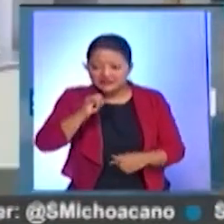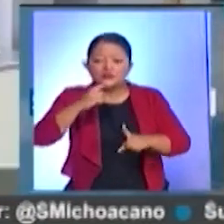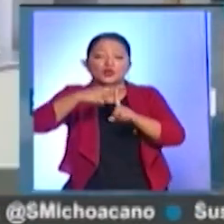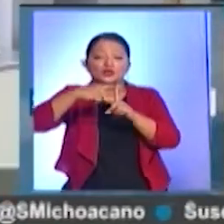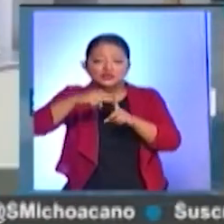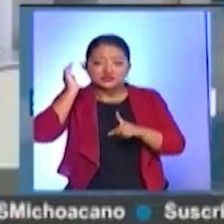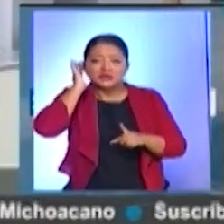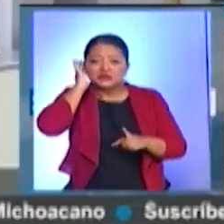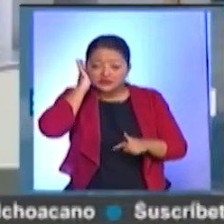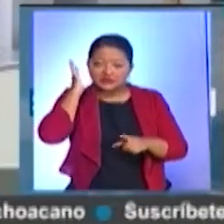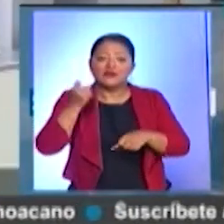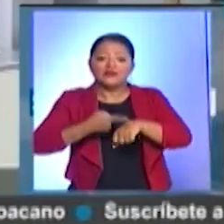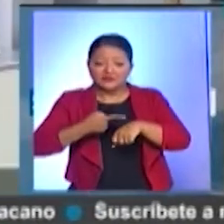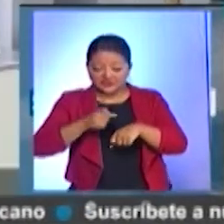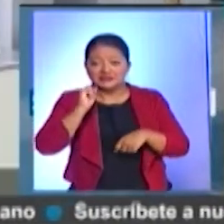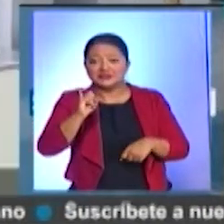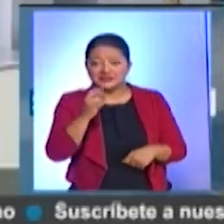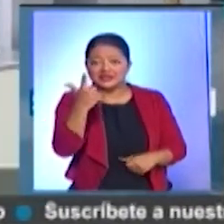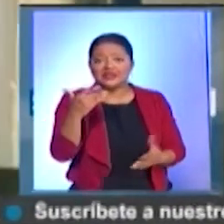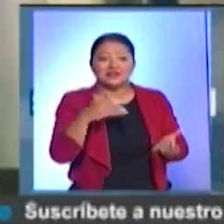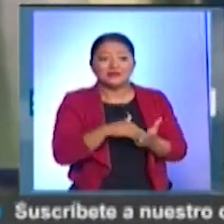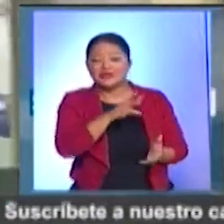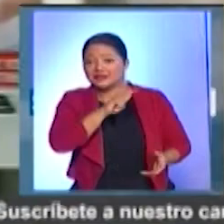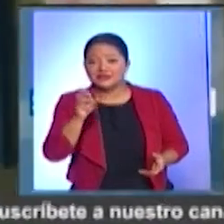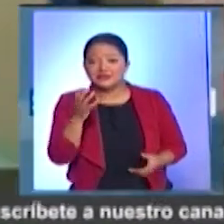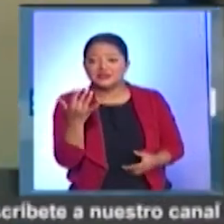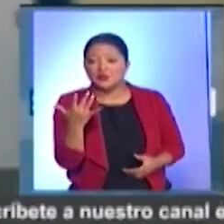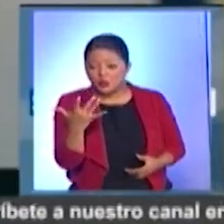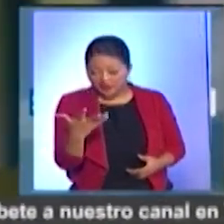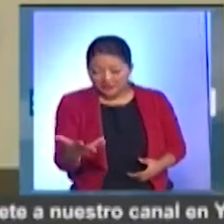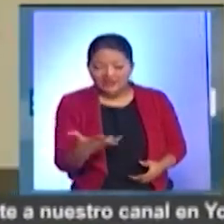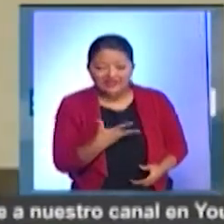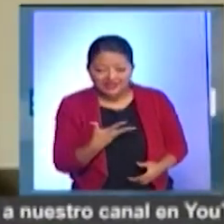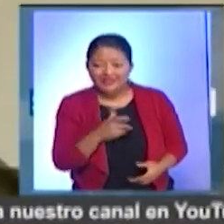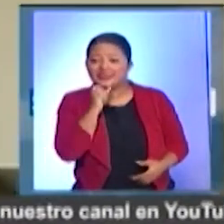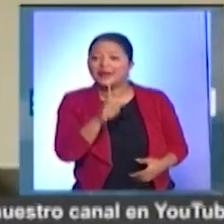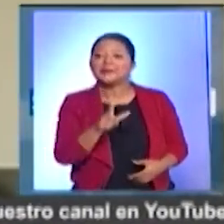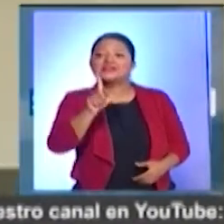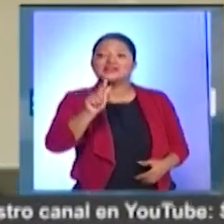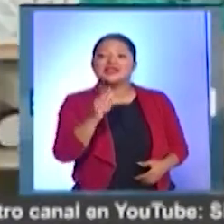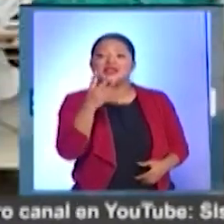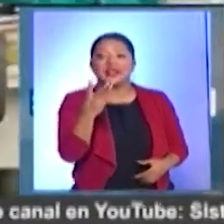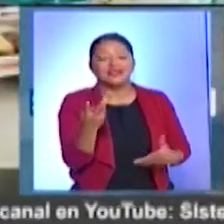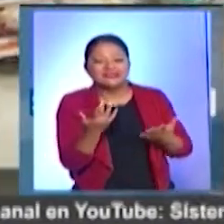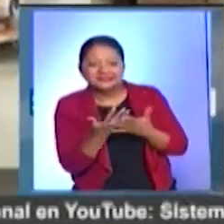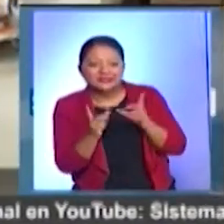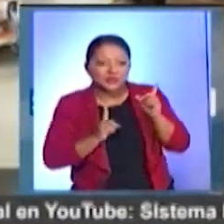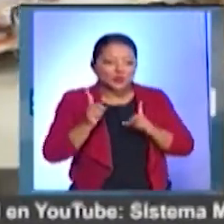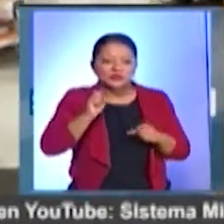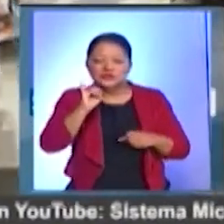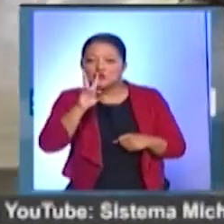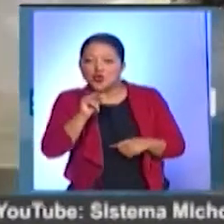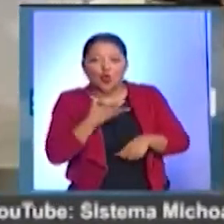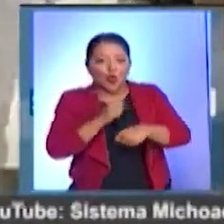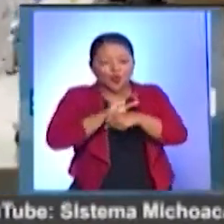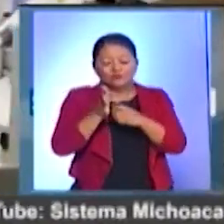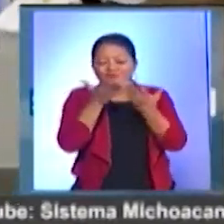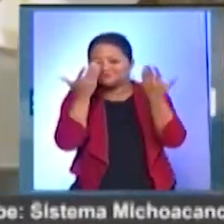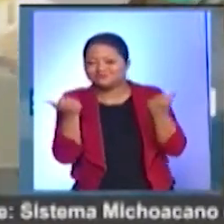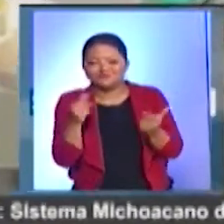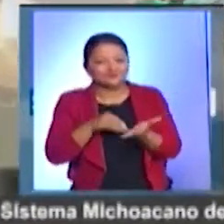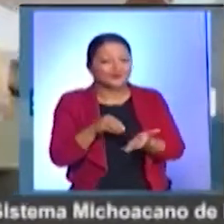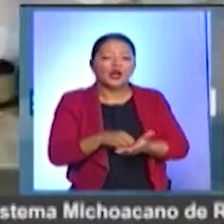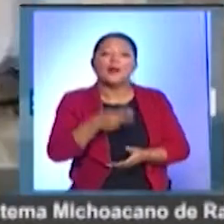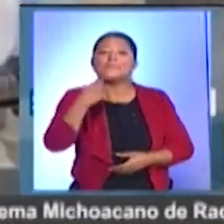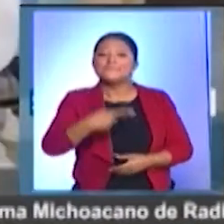prevalencia en hombres es decir 7 mil 350 además de 73 casos sospechosos por otra parte también le informamos que la